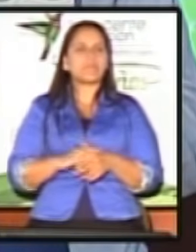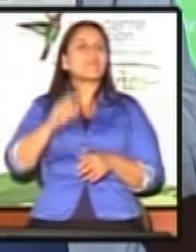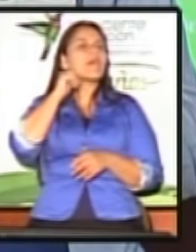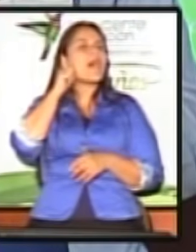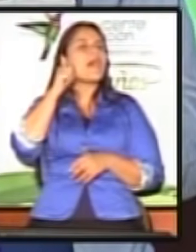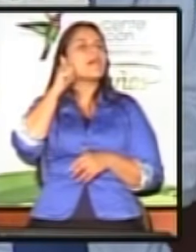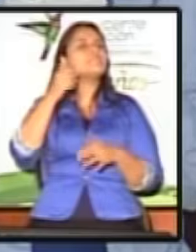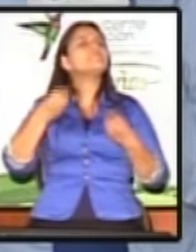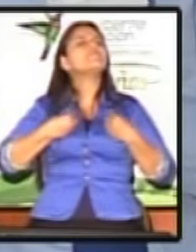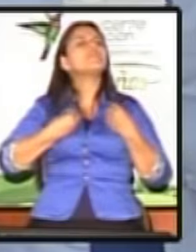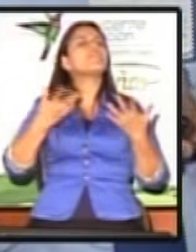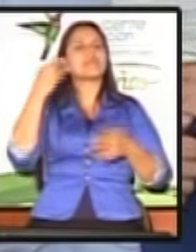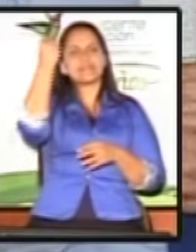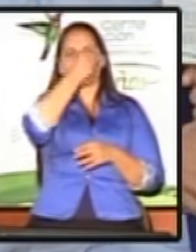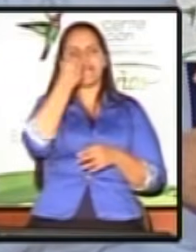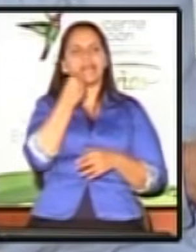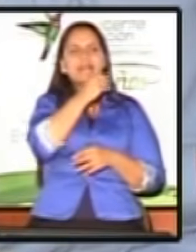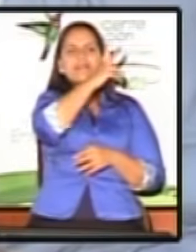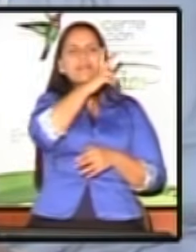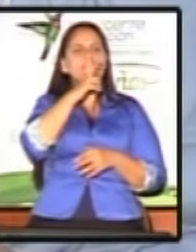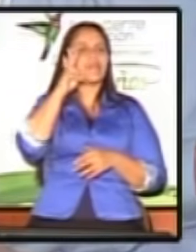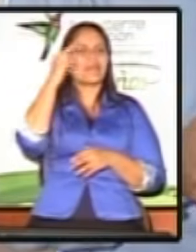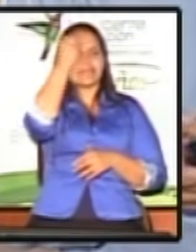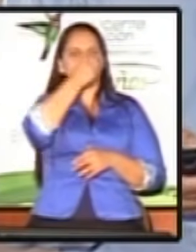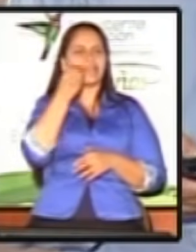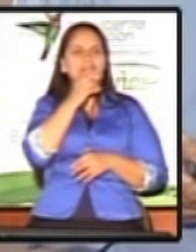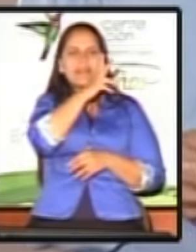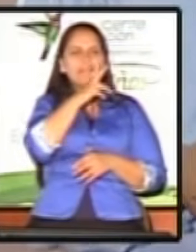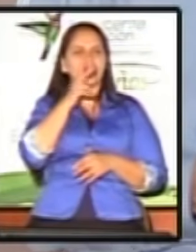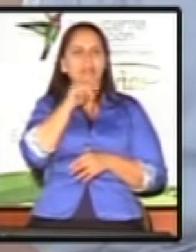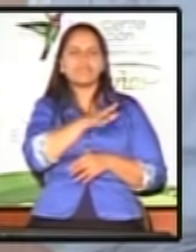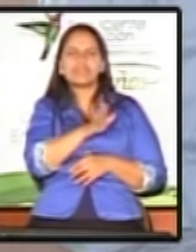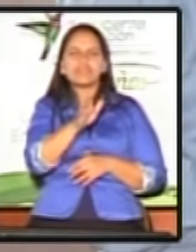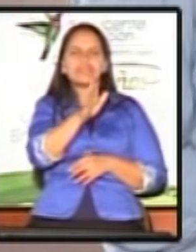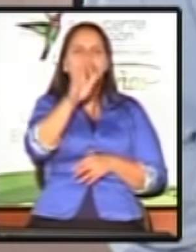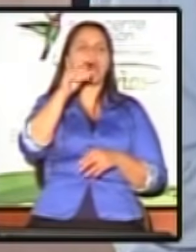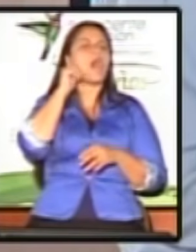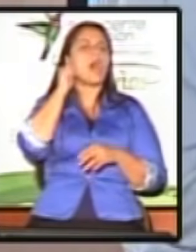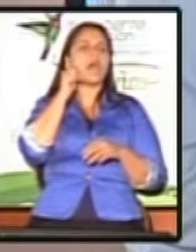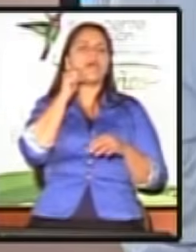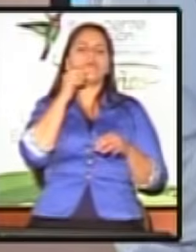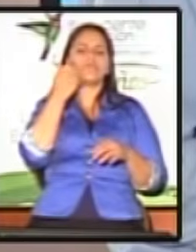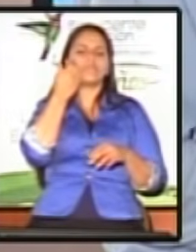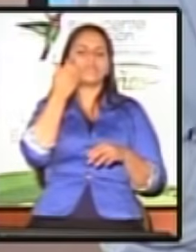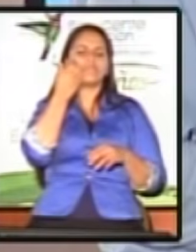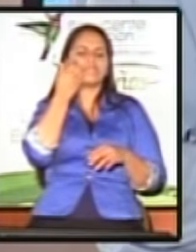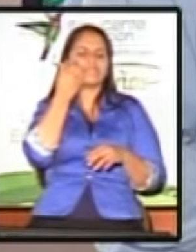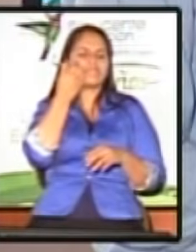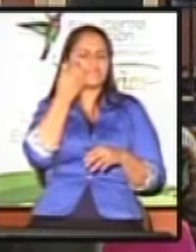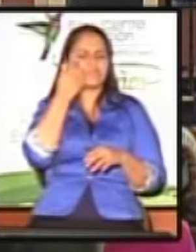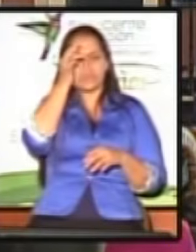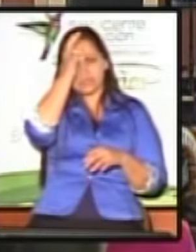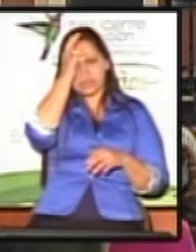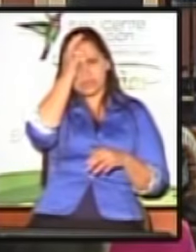finca por Sabaneta arriba, después de estar hospitalizada me dijo, yo quiero